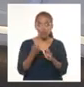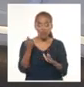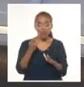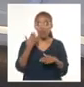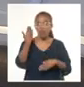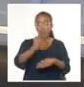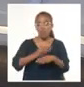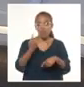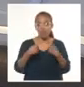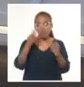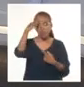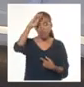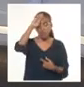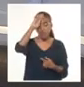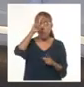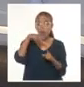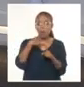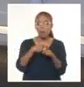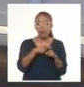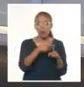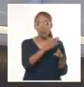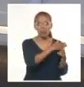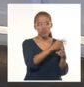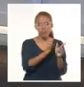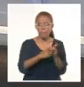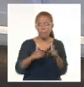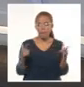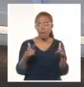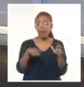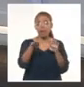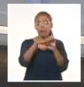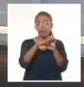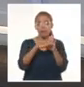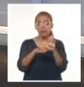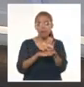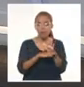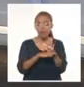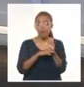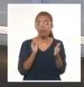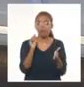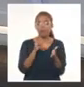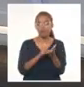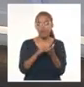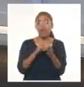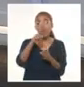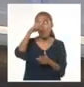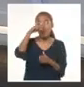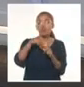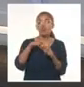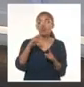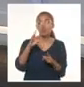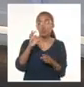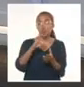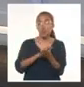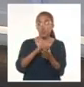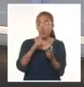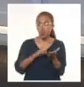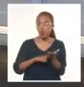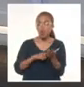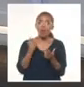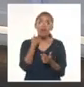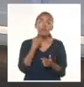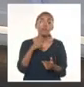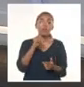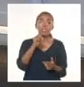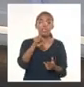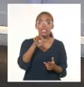Así como unas cuantas decenas de otras medidas implementadas por la administración Trump que recrudecieron desde 2017 esa política